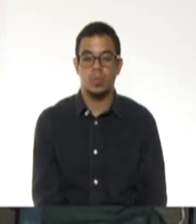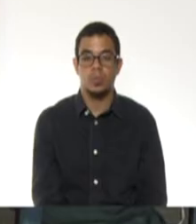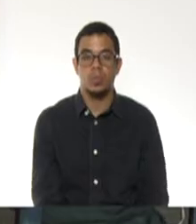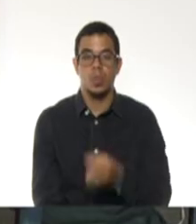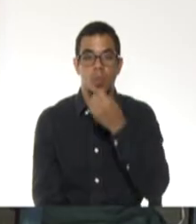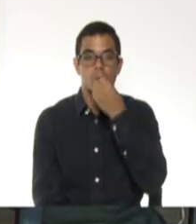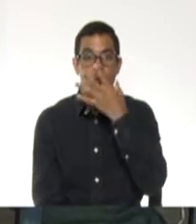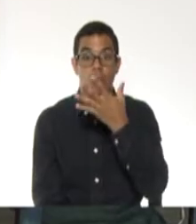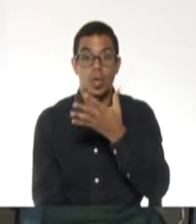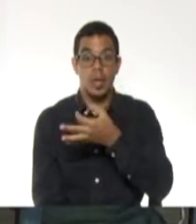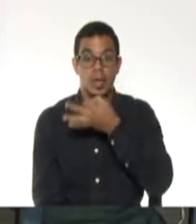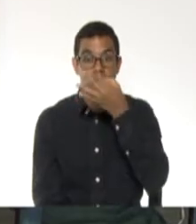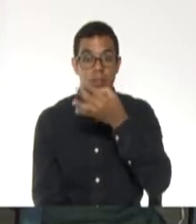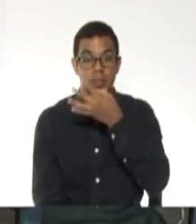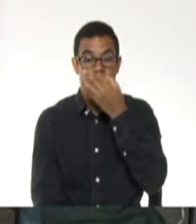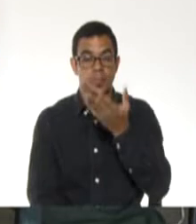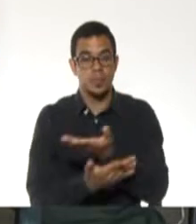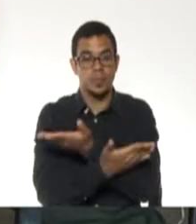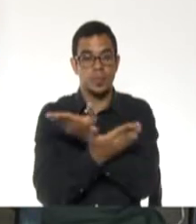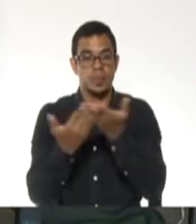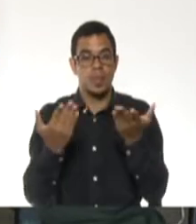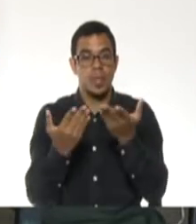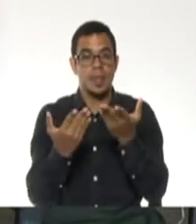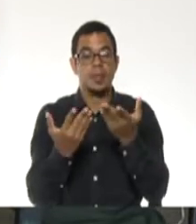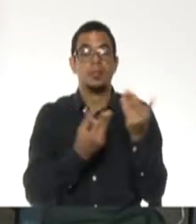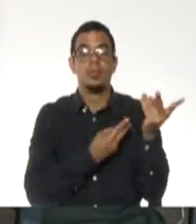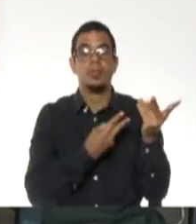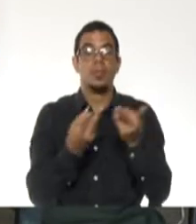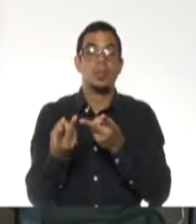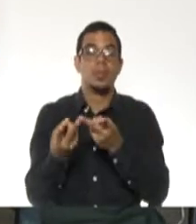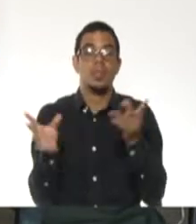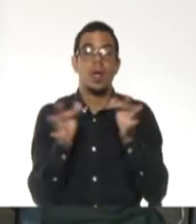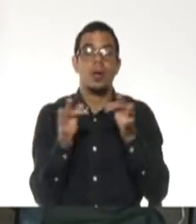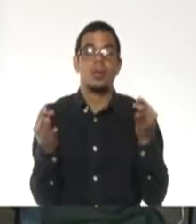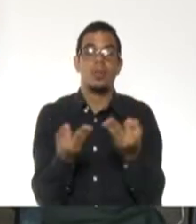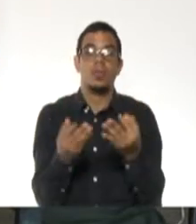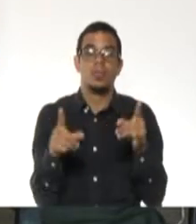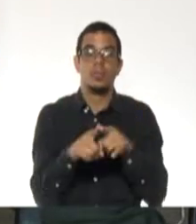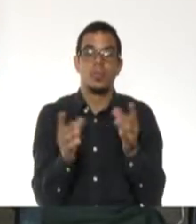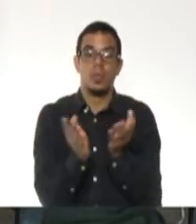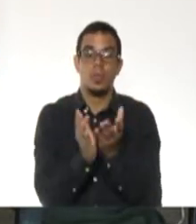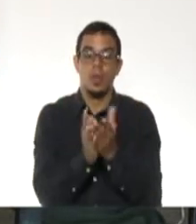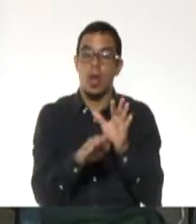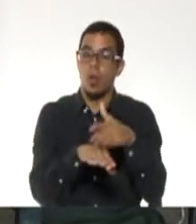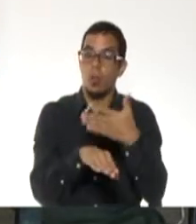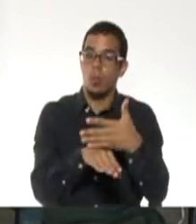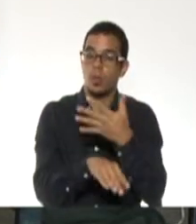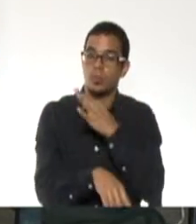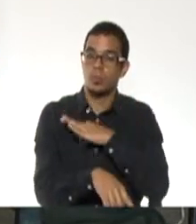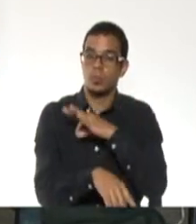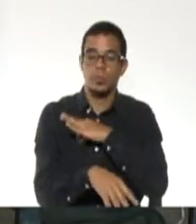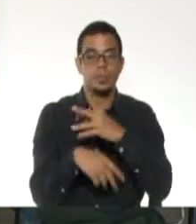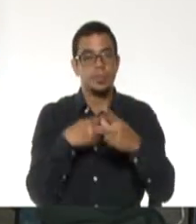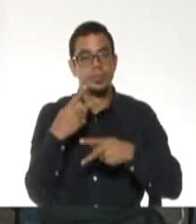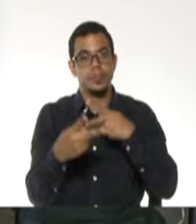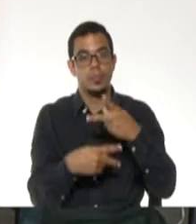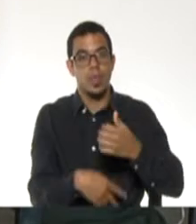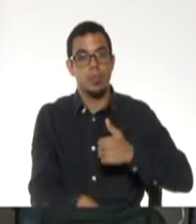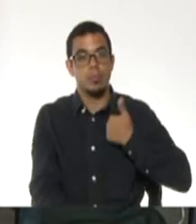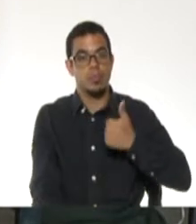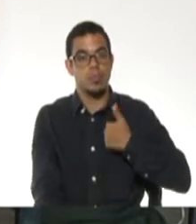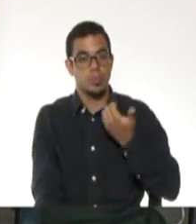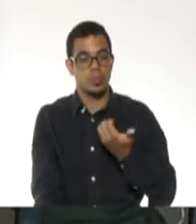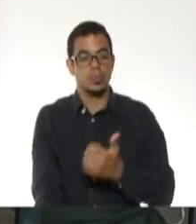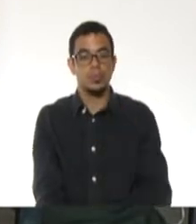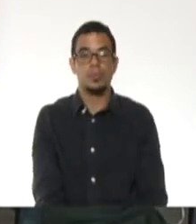Muy buenas tardes, muchachos, ¿cómo están? Bienvenidos nuevamente a nuestro programa Cada Familia Una Escuela en los jueves socioproductivos. Nuevamente hoy nos